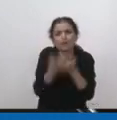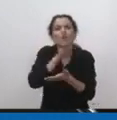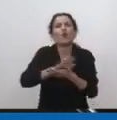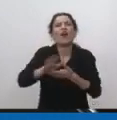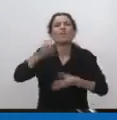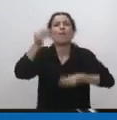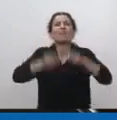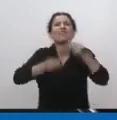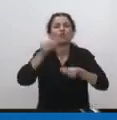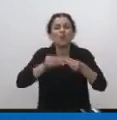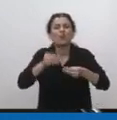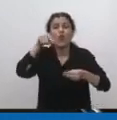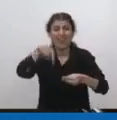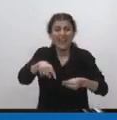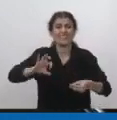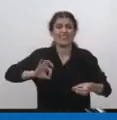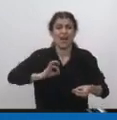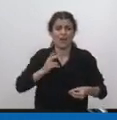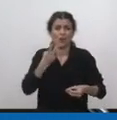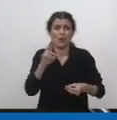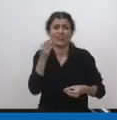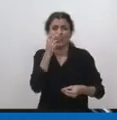presupuesto 2024.